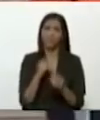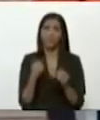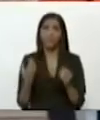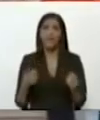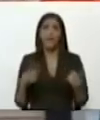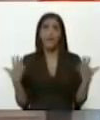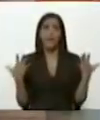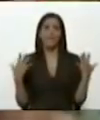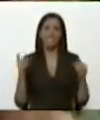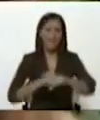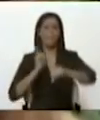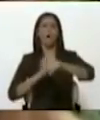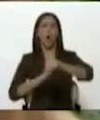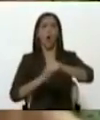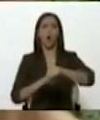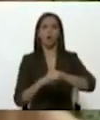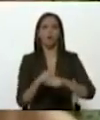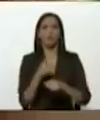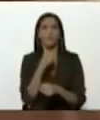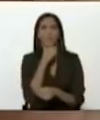¡Quieto!